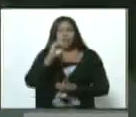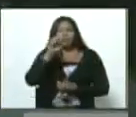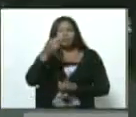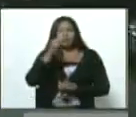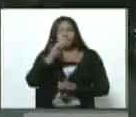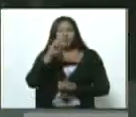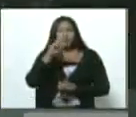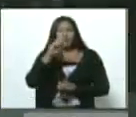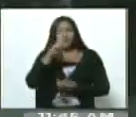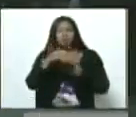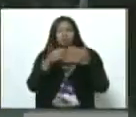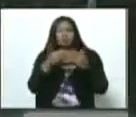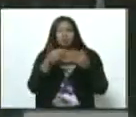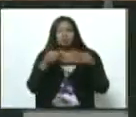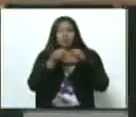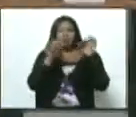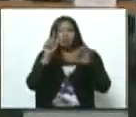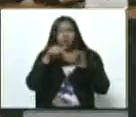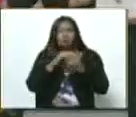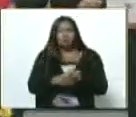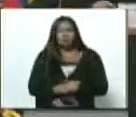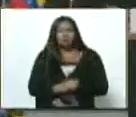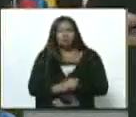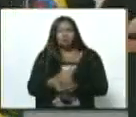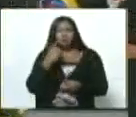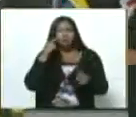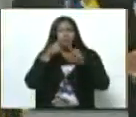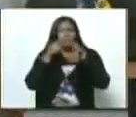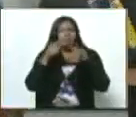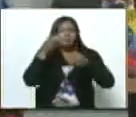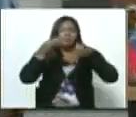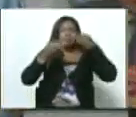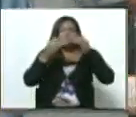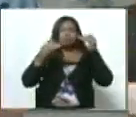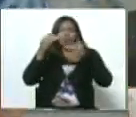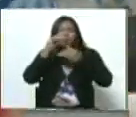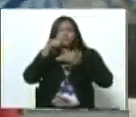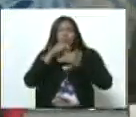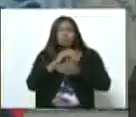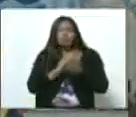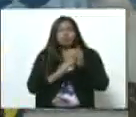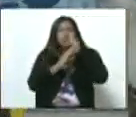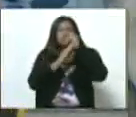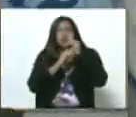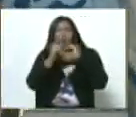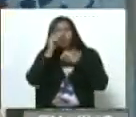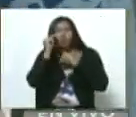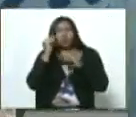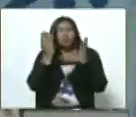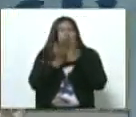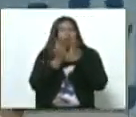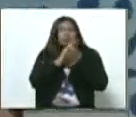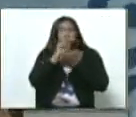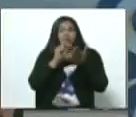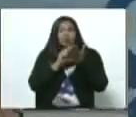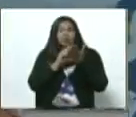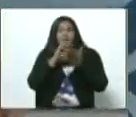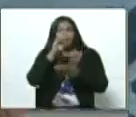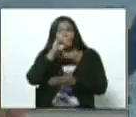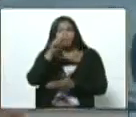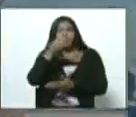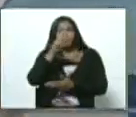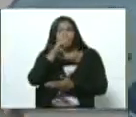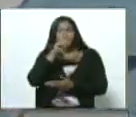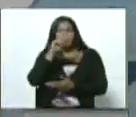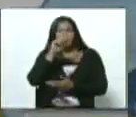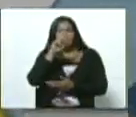Tribunal Supremo de Justicia, así como también el inspector de tribunales y también el director o directora de la Escuela Nacional de la Magistratura. Han dicho